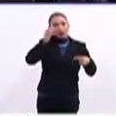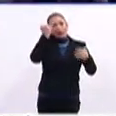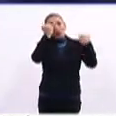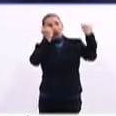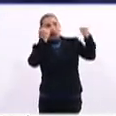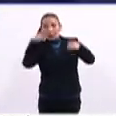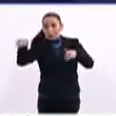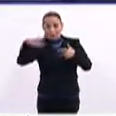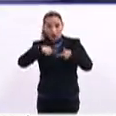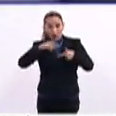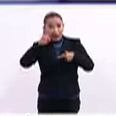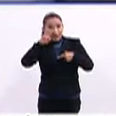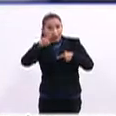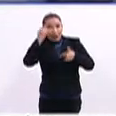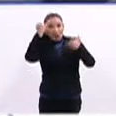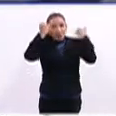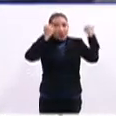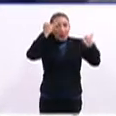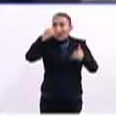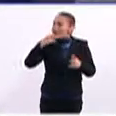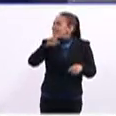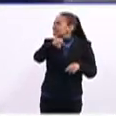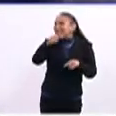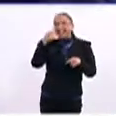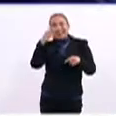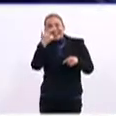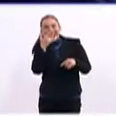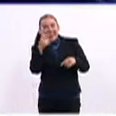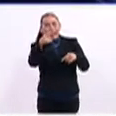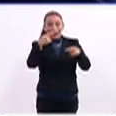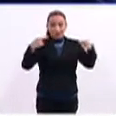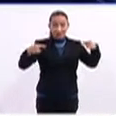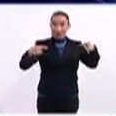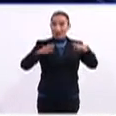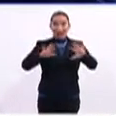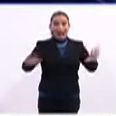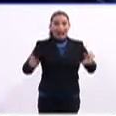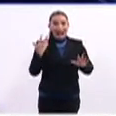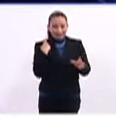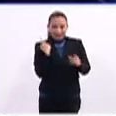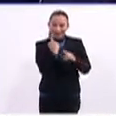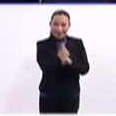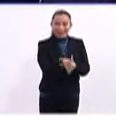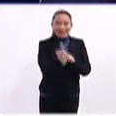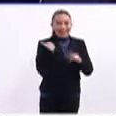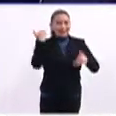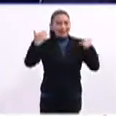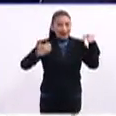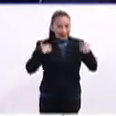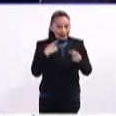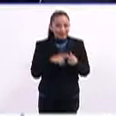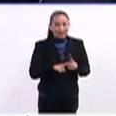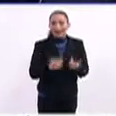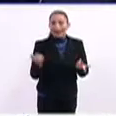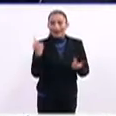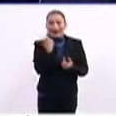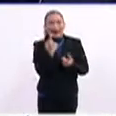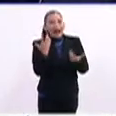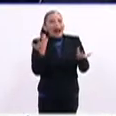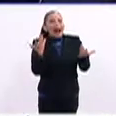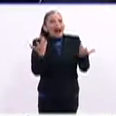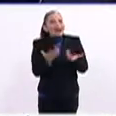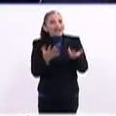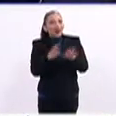hecho una verbena en medio de esos 2 dedos. Se dedican a divertirse, a